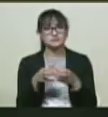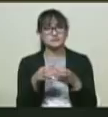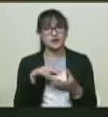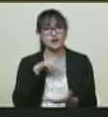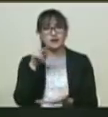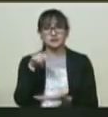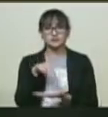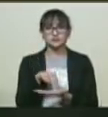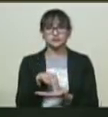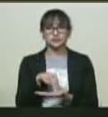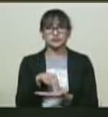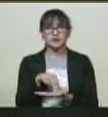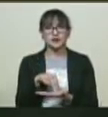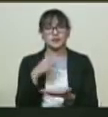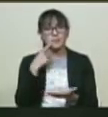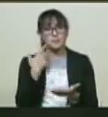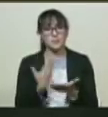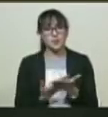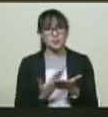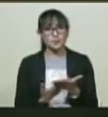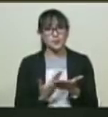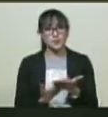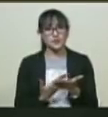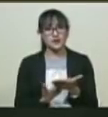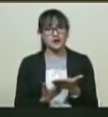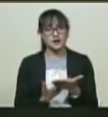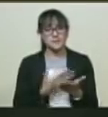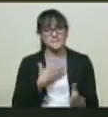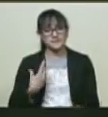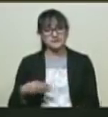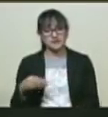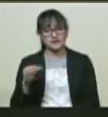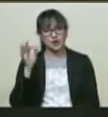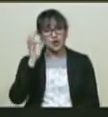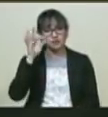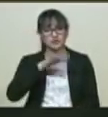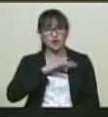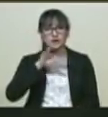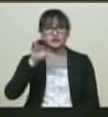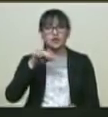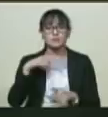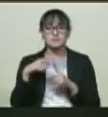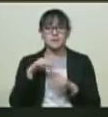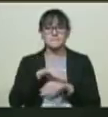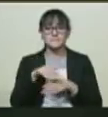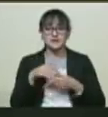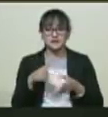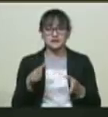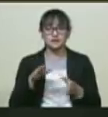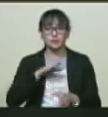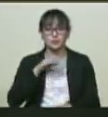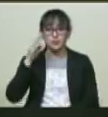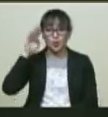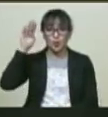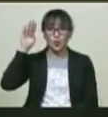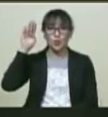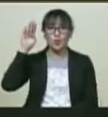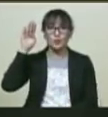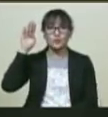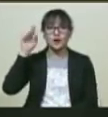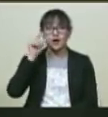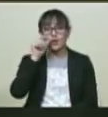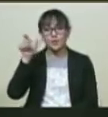nacionales de proponerles para presidente de los consejos de scouts de ministros de la república de cuba al